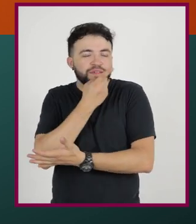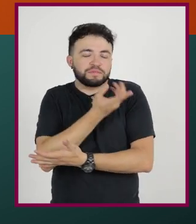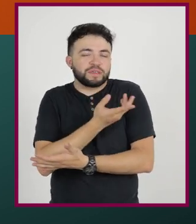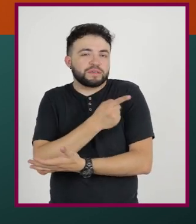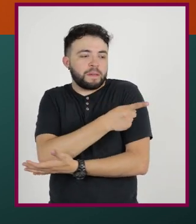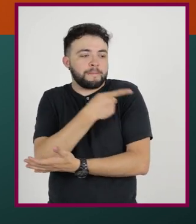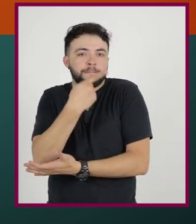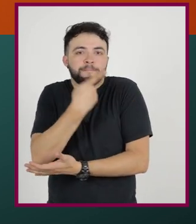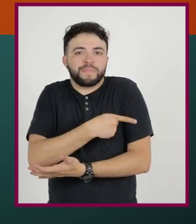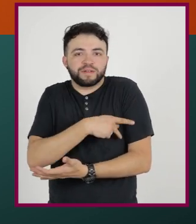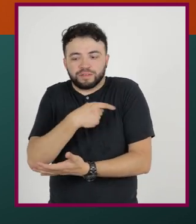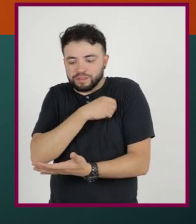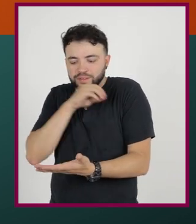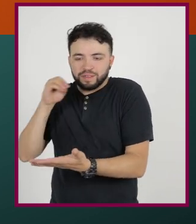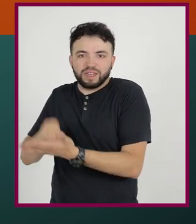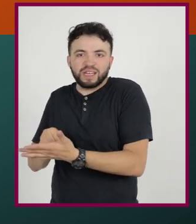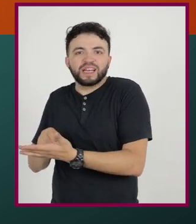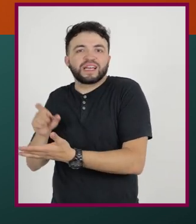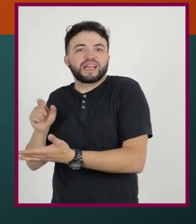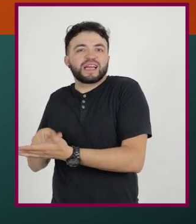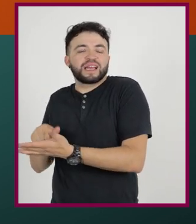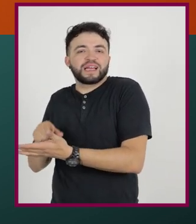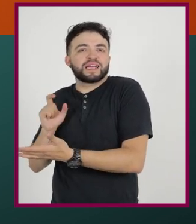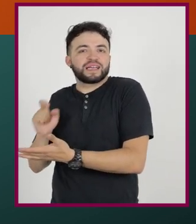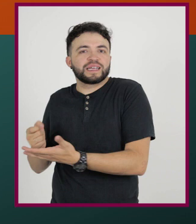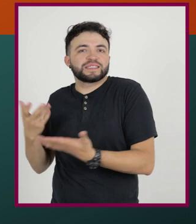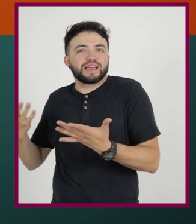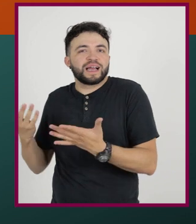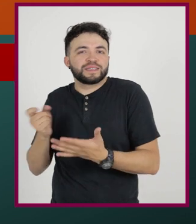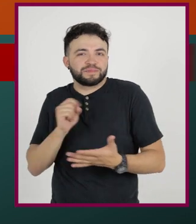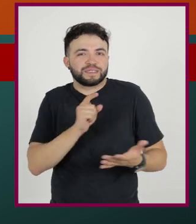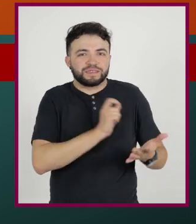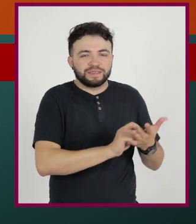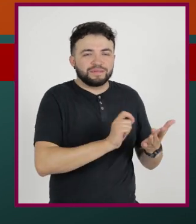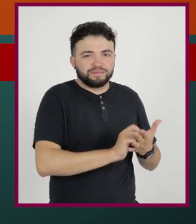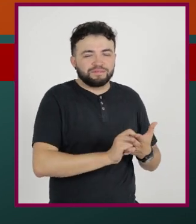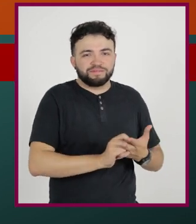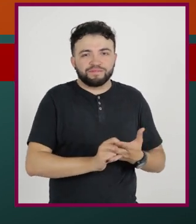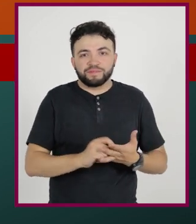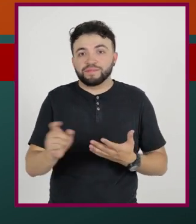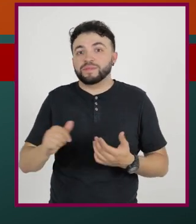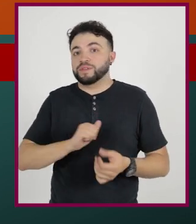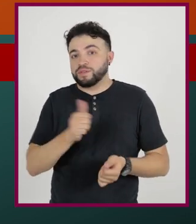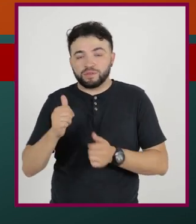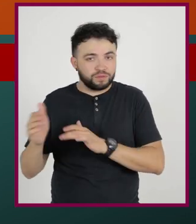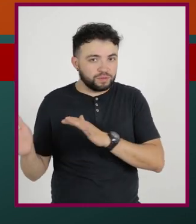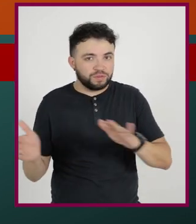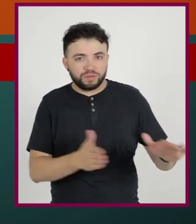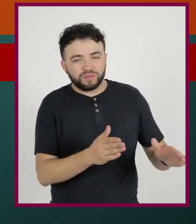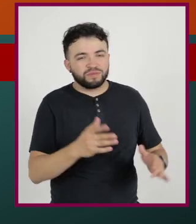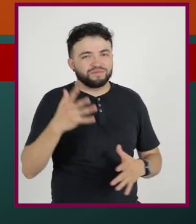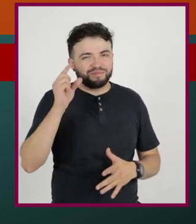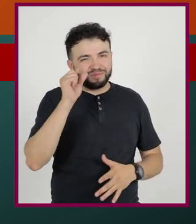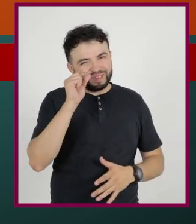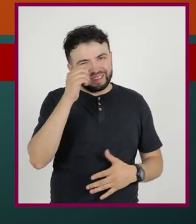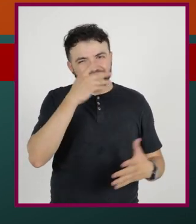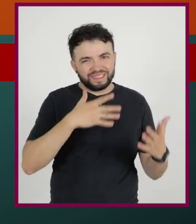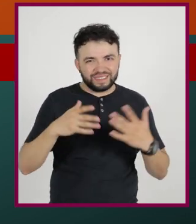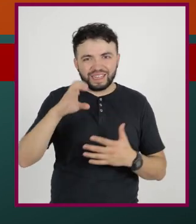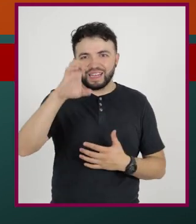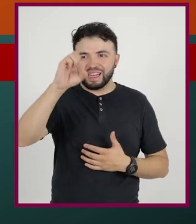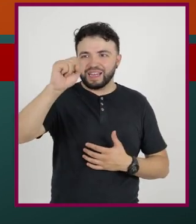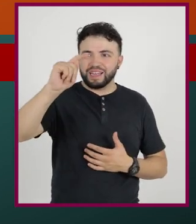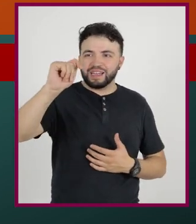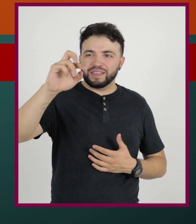texto, así como su papel dentro de la historia. El siguiente elemento suele ser confuso. Se trata de la estructura. Cuando